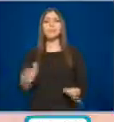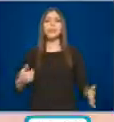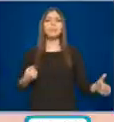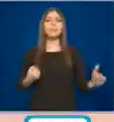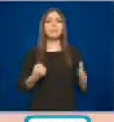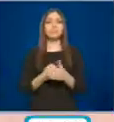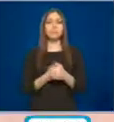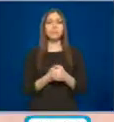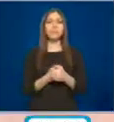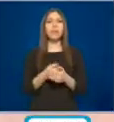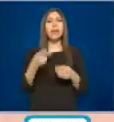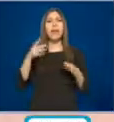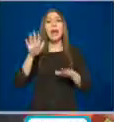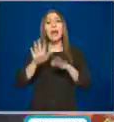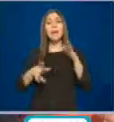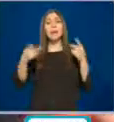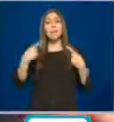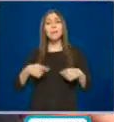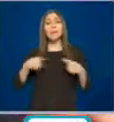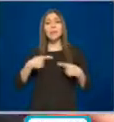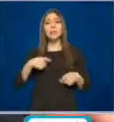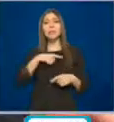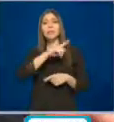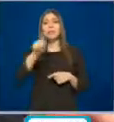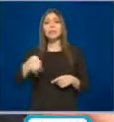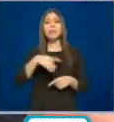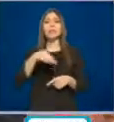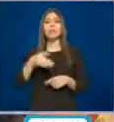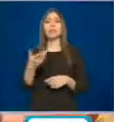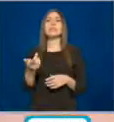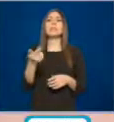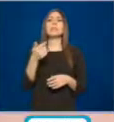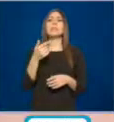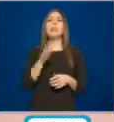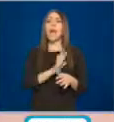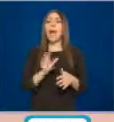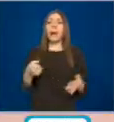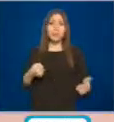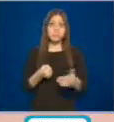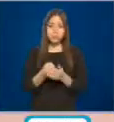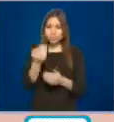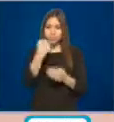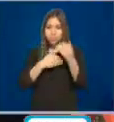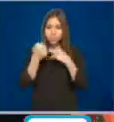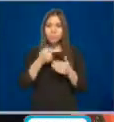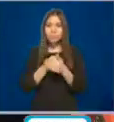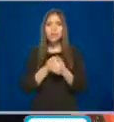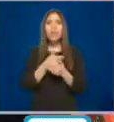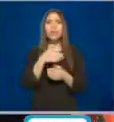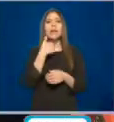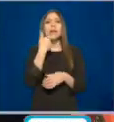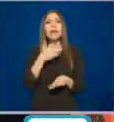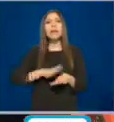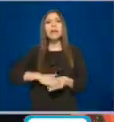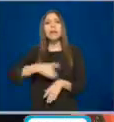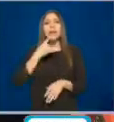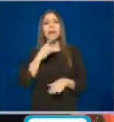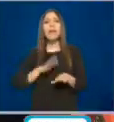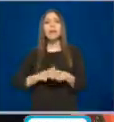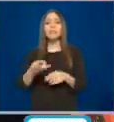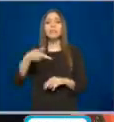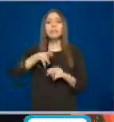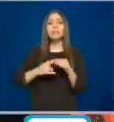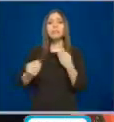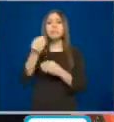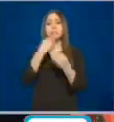y ¿qué es lo que hacemos? Seguimos comiendo, porque la señal tarda en llegar al Sí. cerebro. Entonces lo que provoca la fibra es eso, que rápidamente nos sintamos saciados.